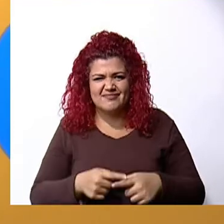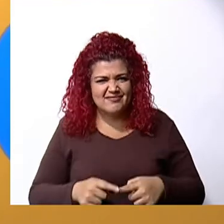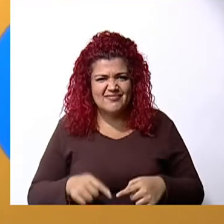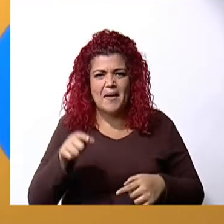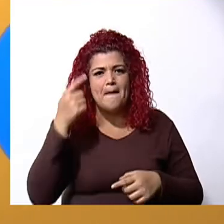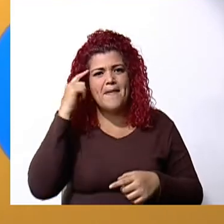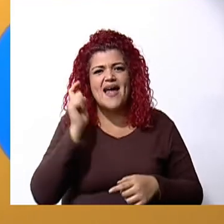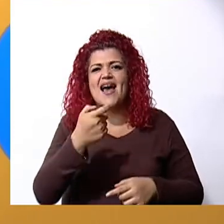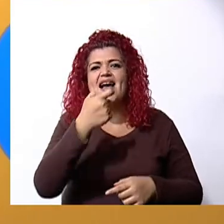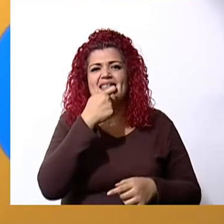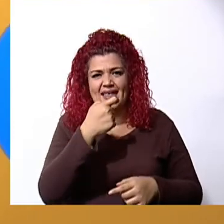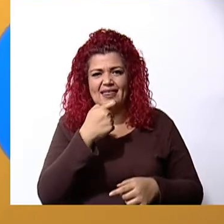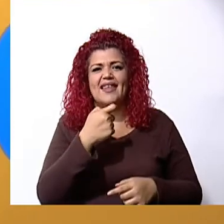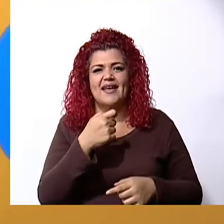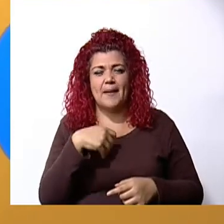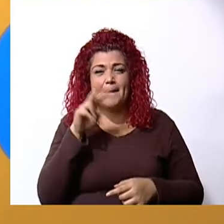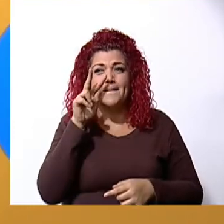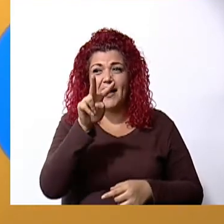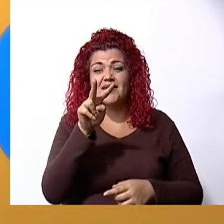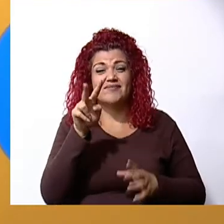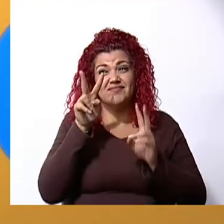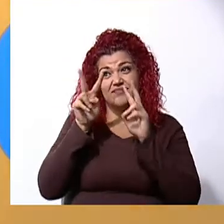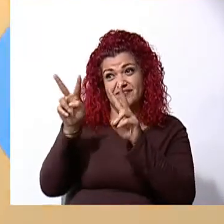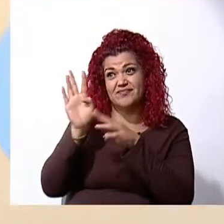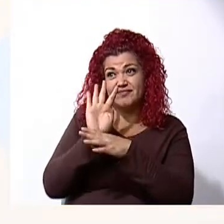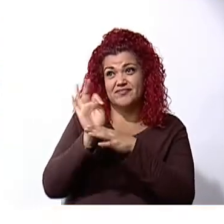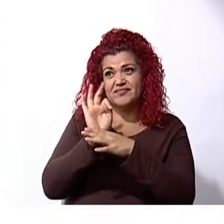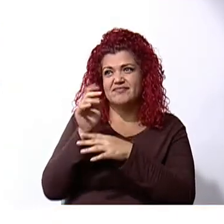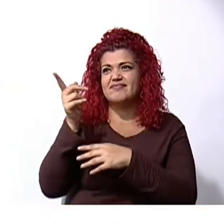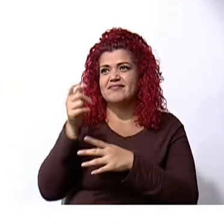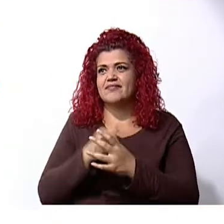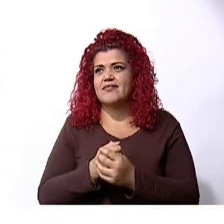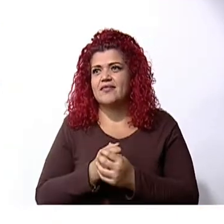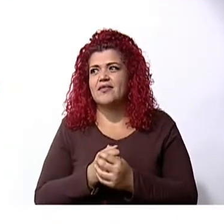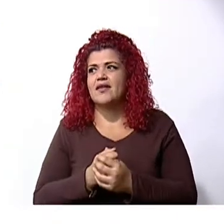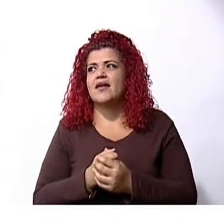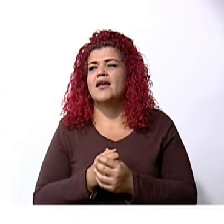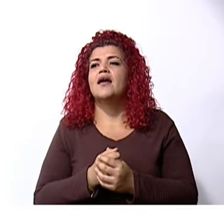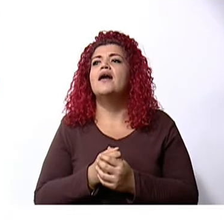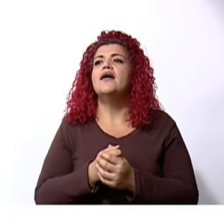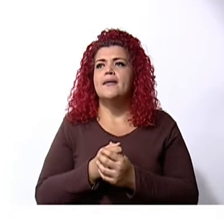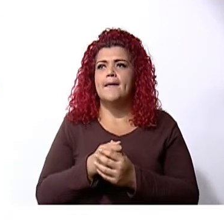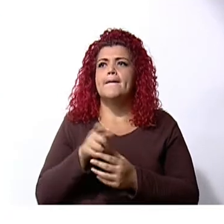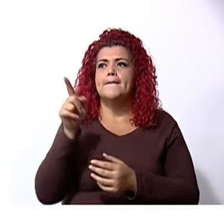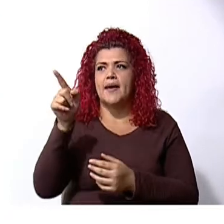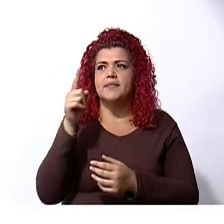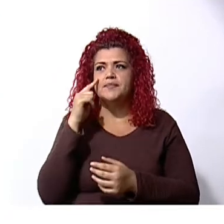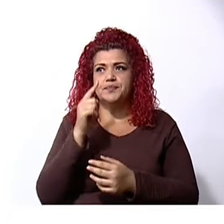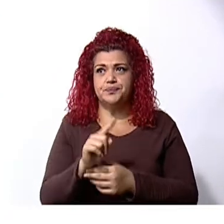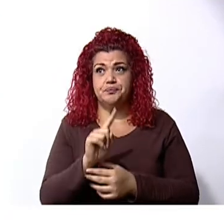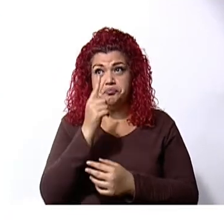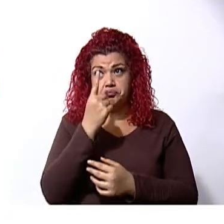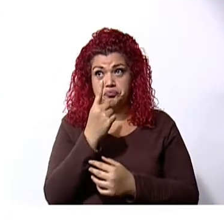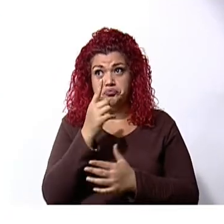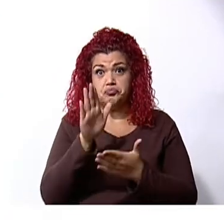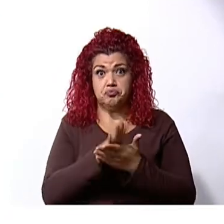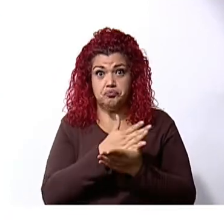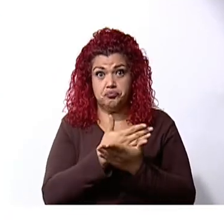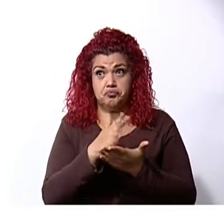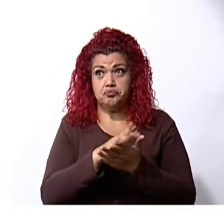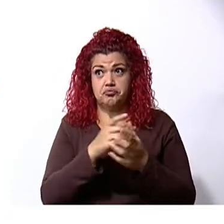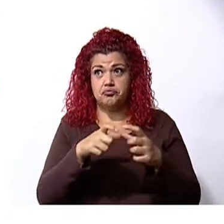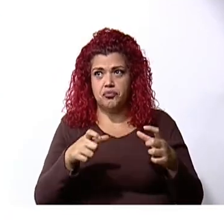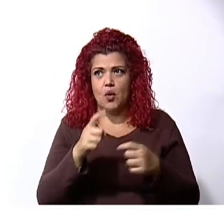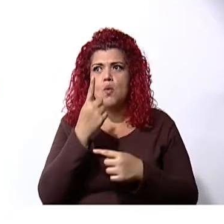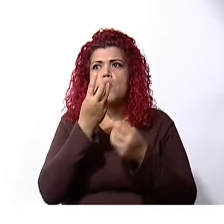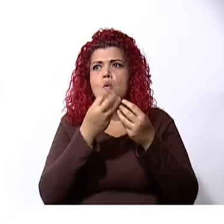niña Angie y yo. Observemos en pantalla los ingredientes. Ahí están los ingredientes.